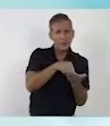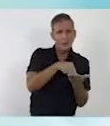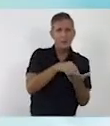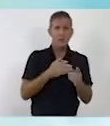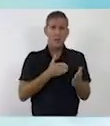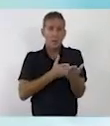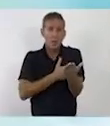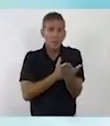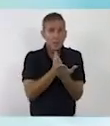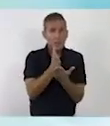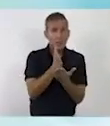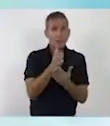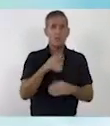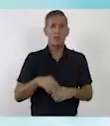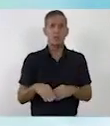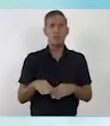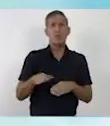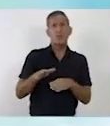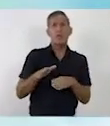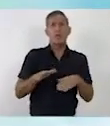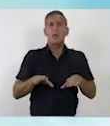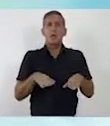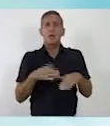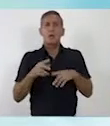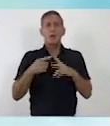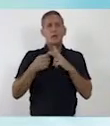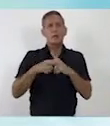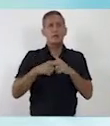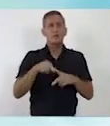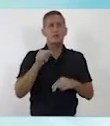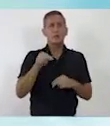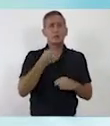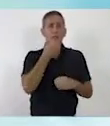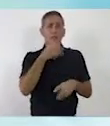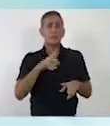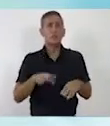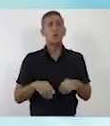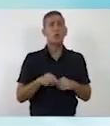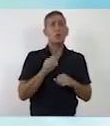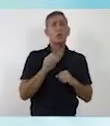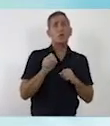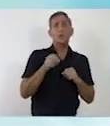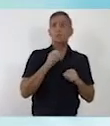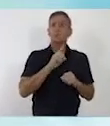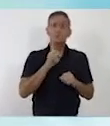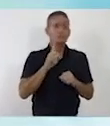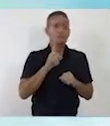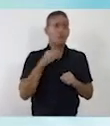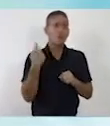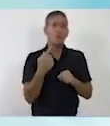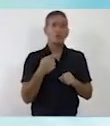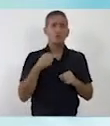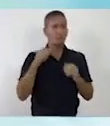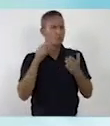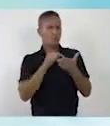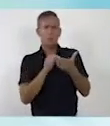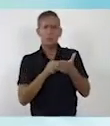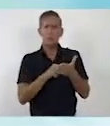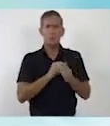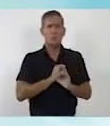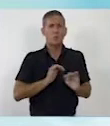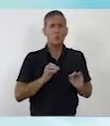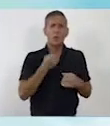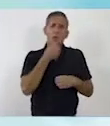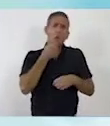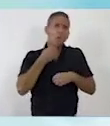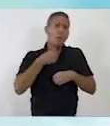a continuar con el despeje de esta posibilidad. Si el volumen molar es un valor constante, por supuesto que nosotros nunca vamos a tener que calcular ese volumen